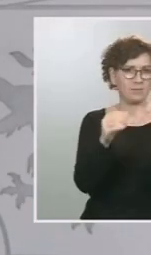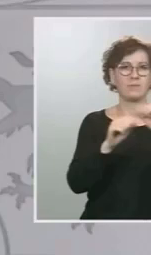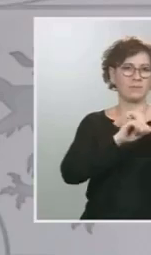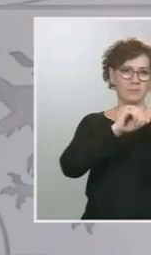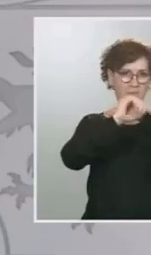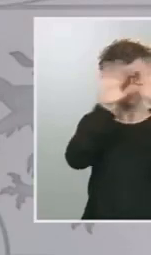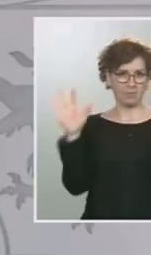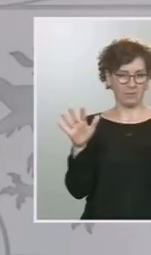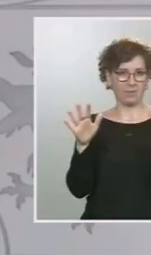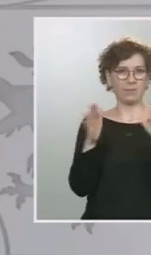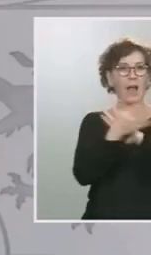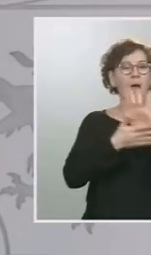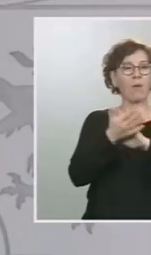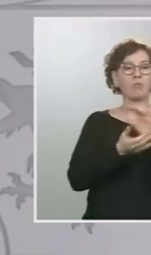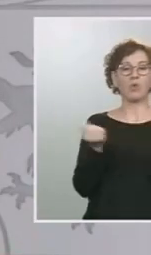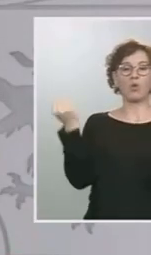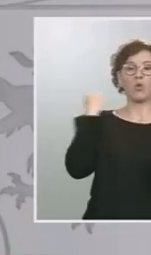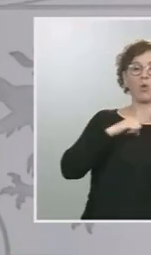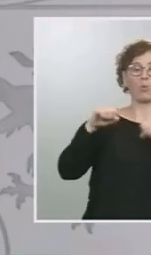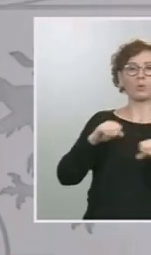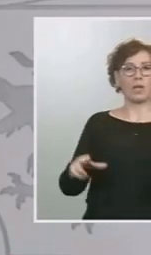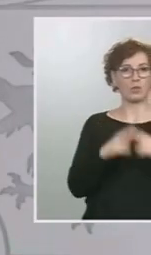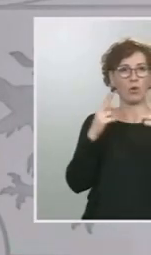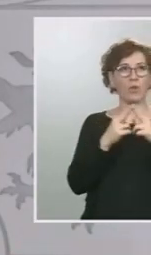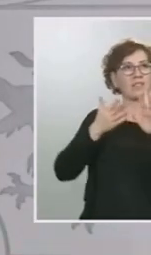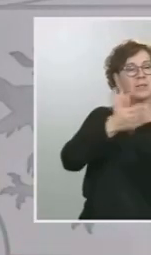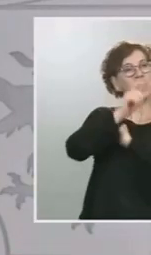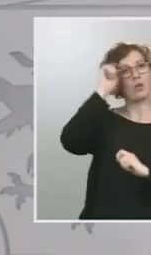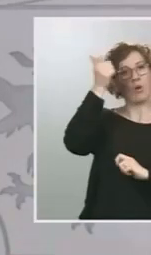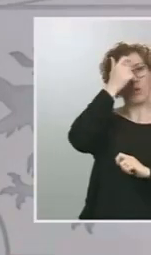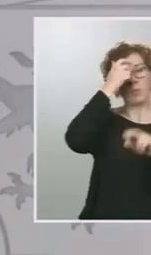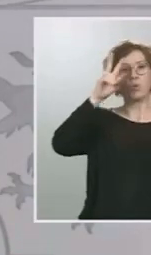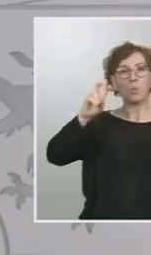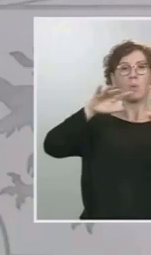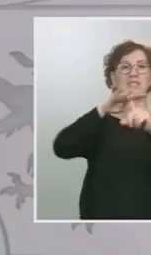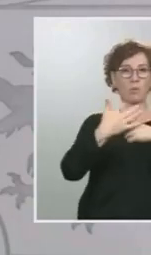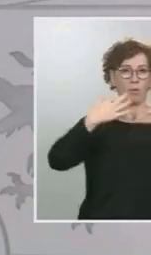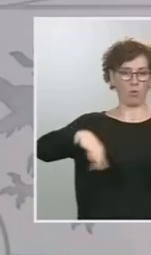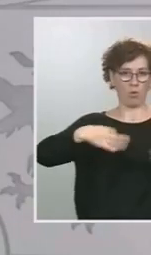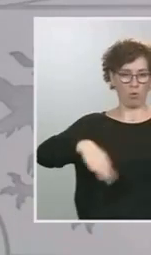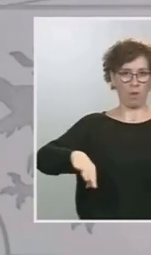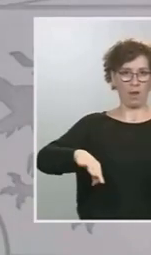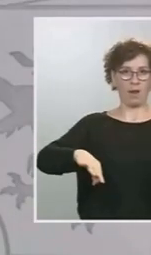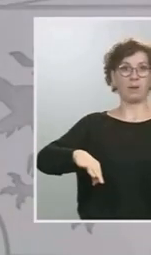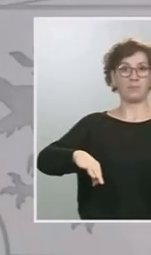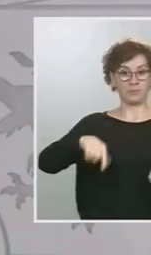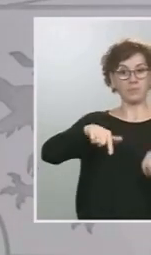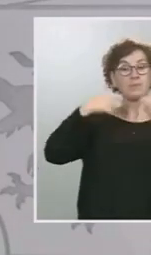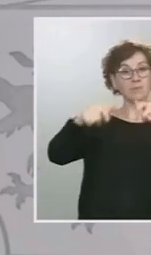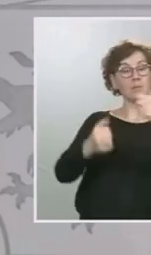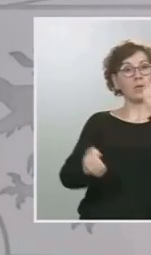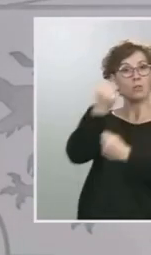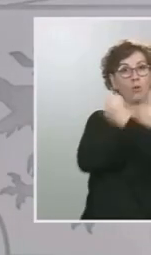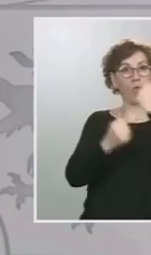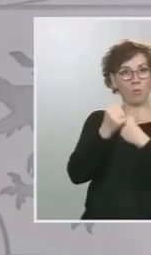dominable y dominable que la española. Este embajadero de Pedro Sánchez lo que hace es volver a las andadas y está todo el mundo cabreado. Hemos visto a Rufián